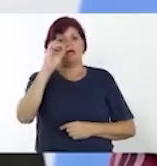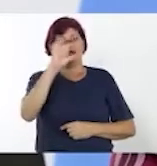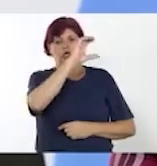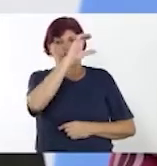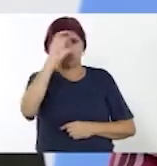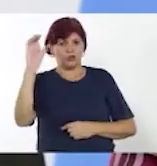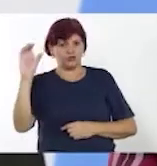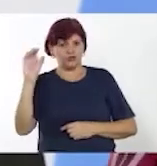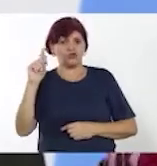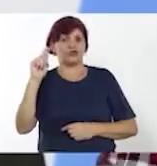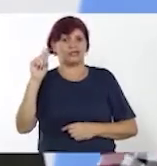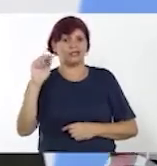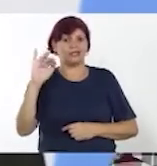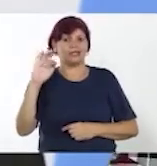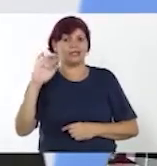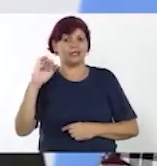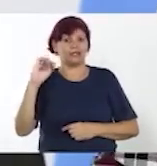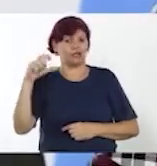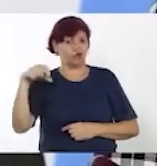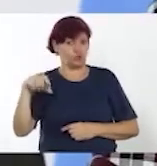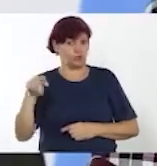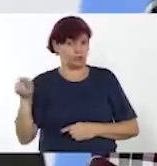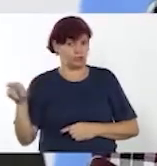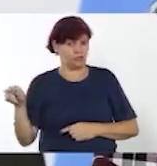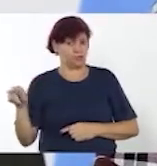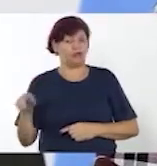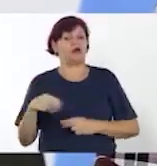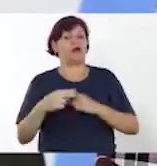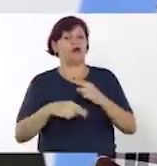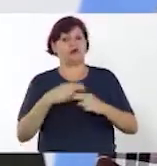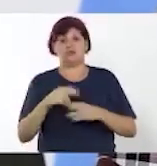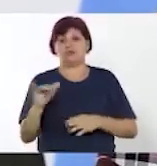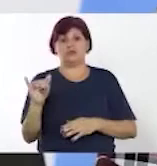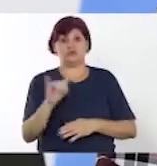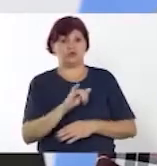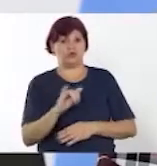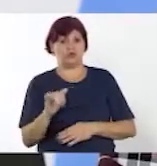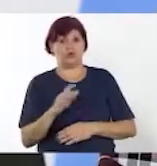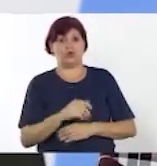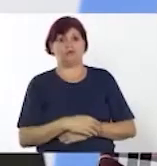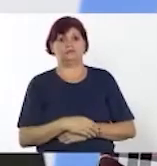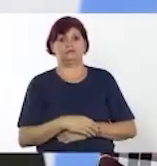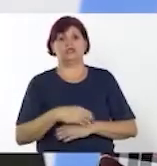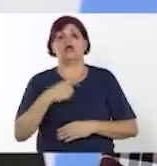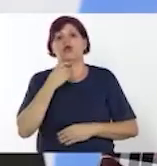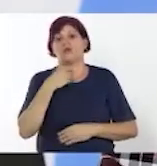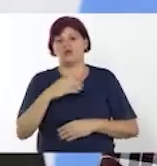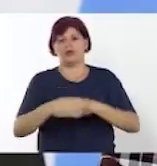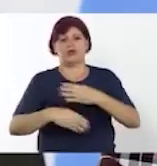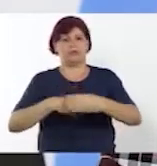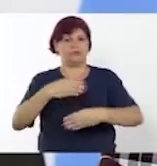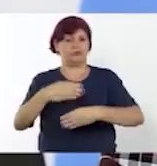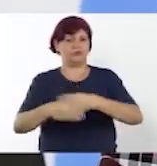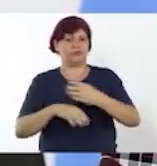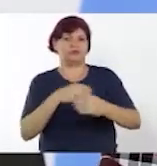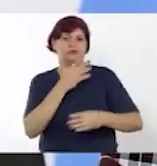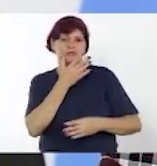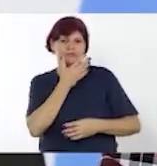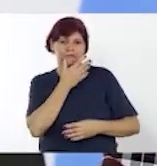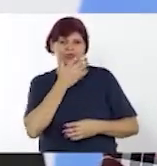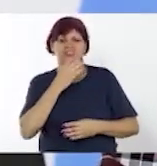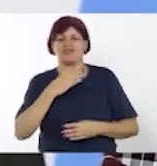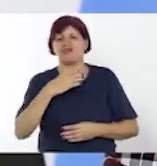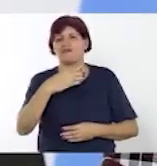de las ecuaciones trigonométricas, hacemos lo mismo, pero aunque el procedimiento sea